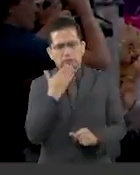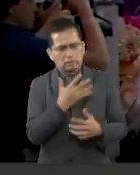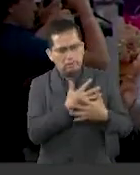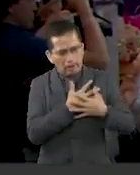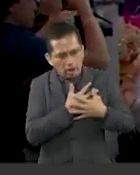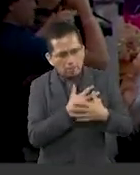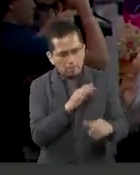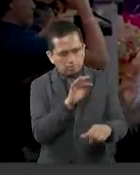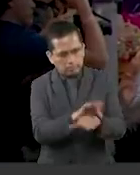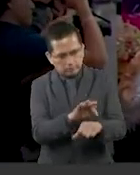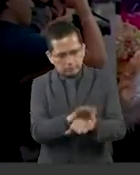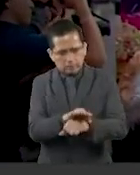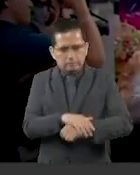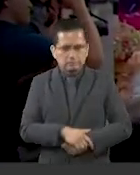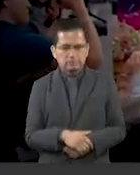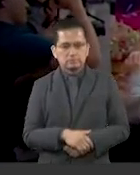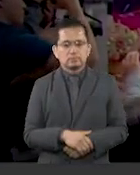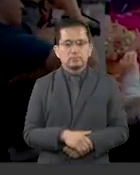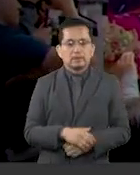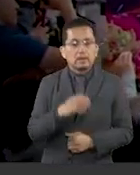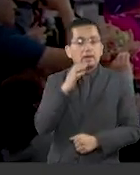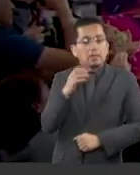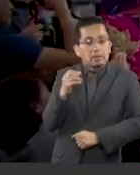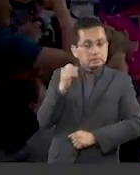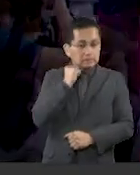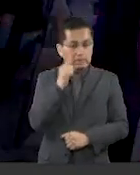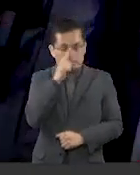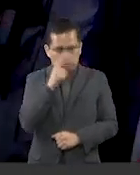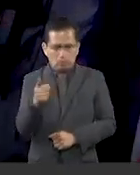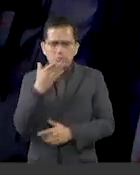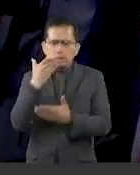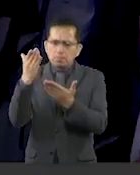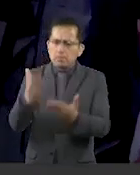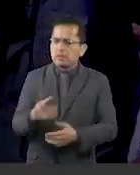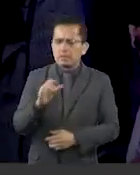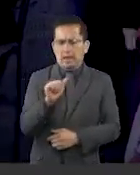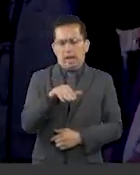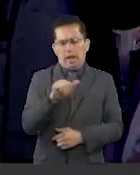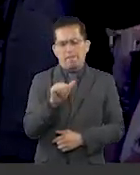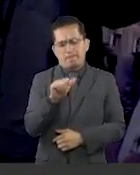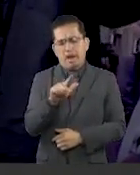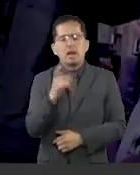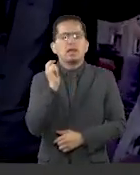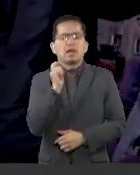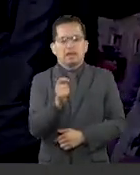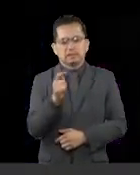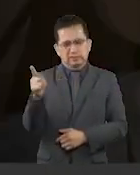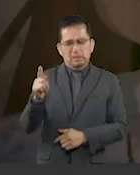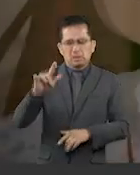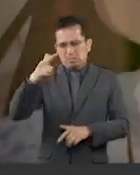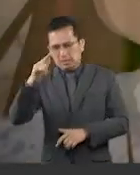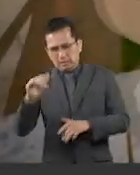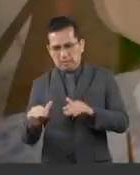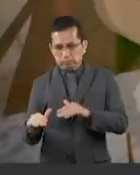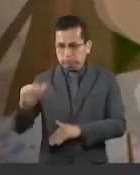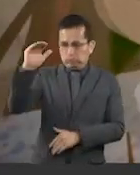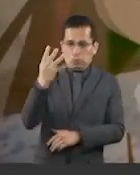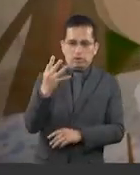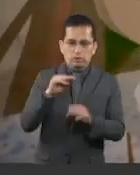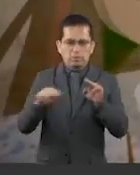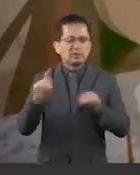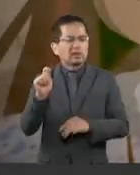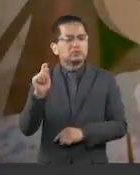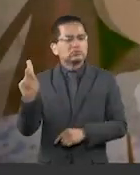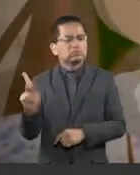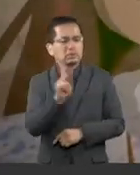Senado de la República dio la bienvenida a la pequeña Amal, una marioneta de casi 4 metros que simboliza a una niña siria